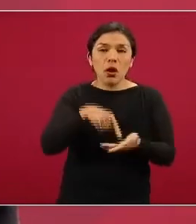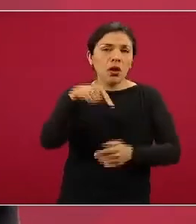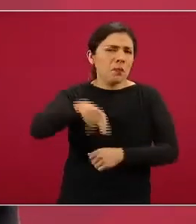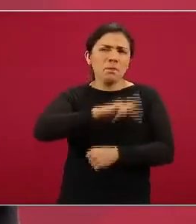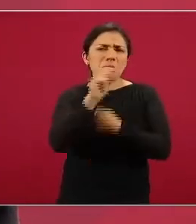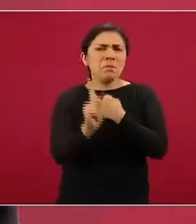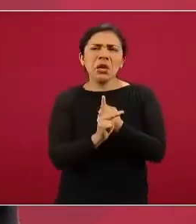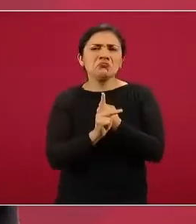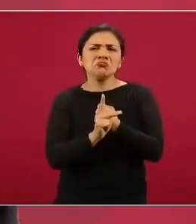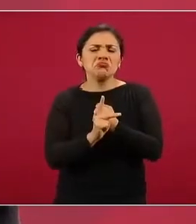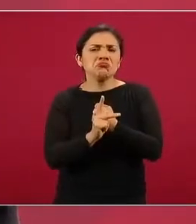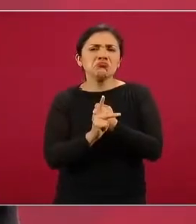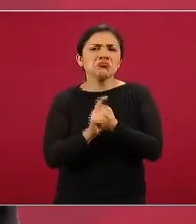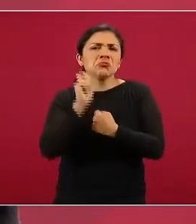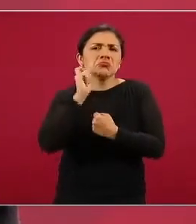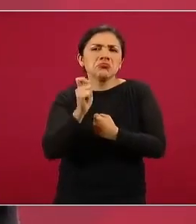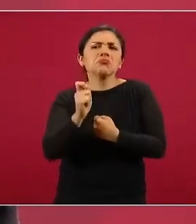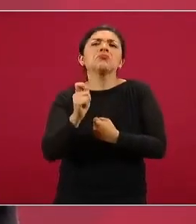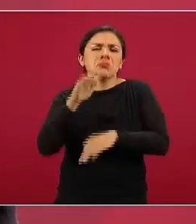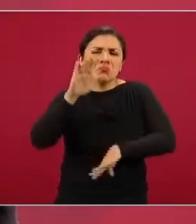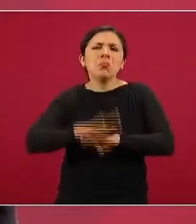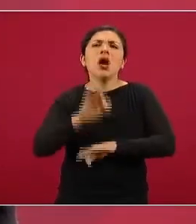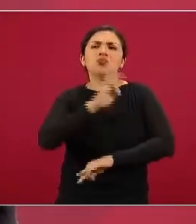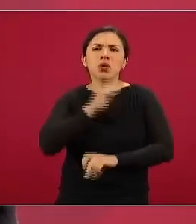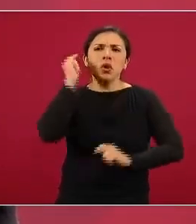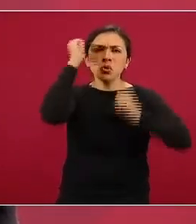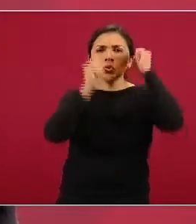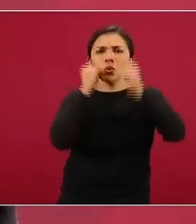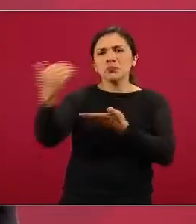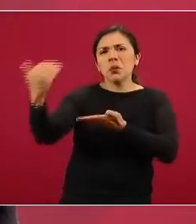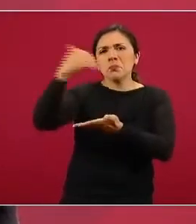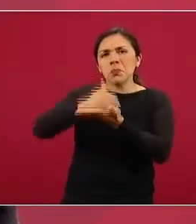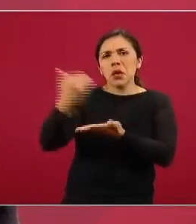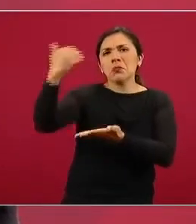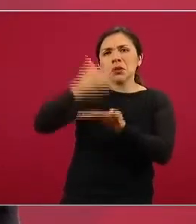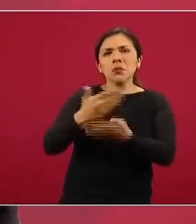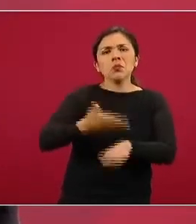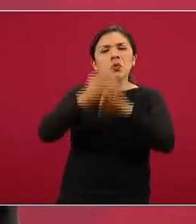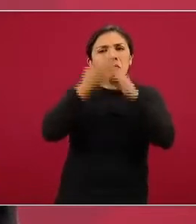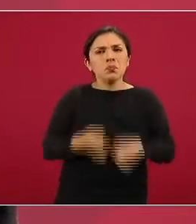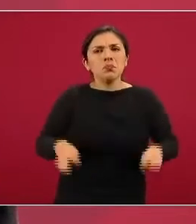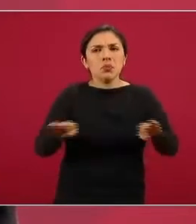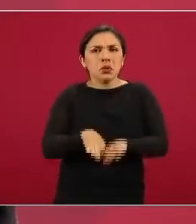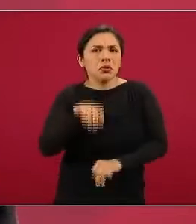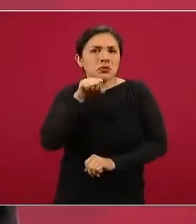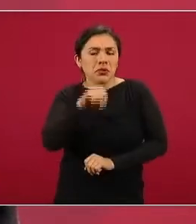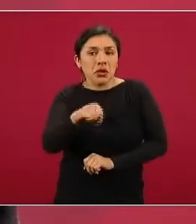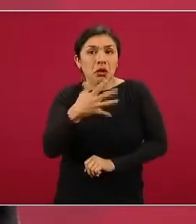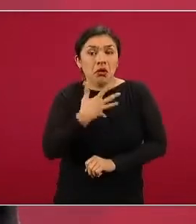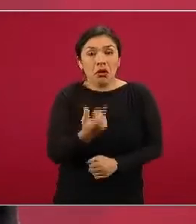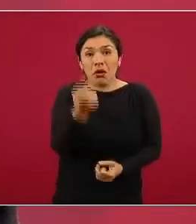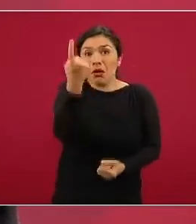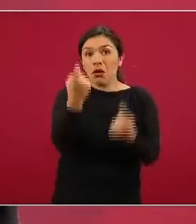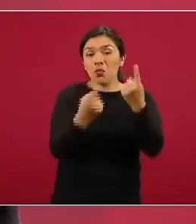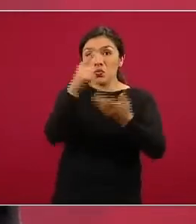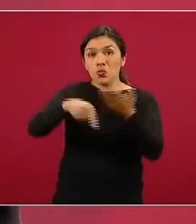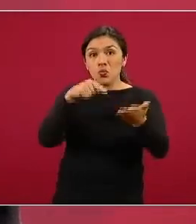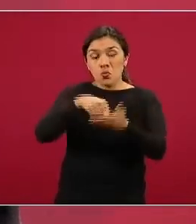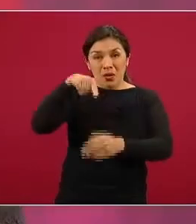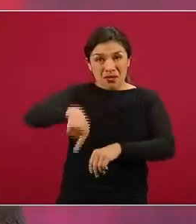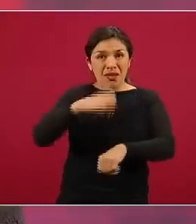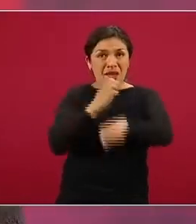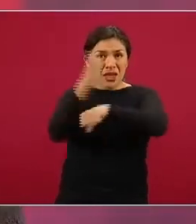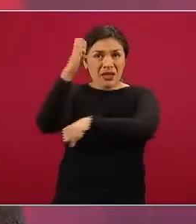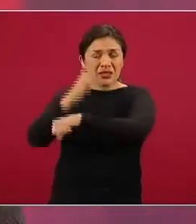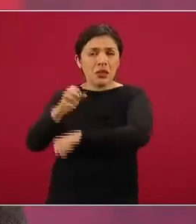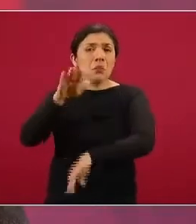obviamente es un receptor de turistas muy importante y hay regiones completas del país o estados